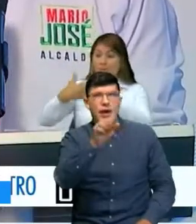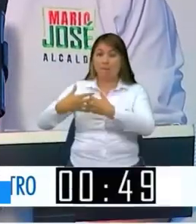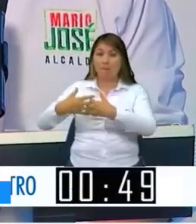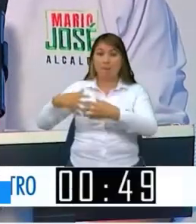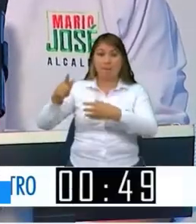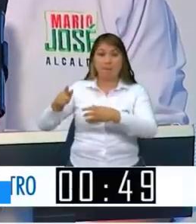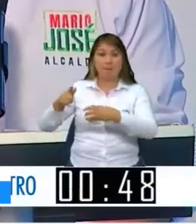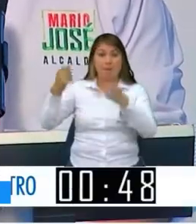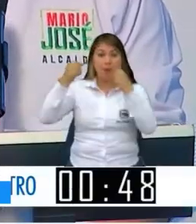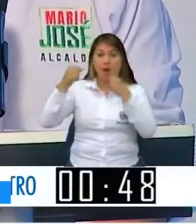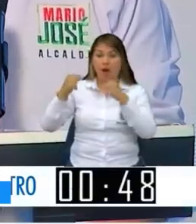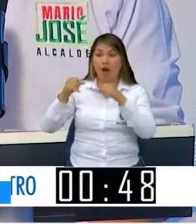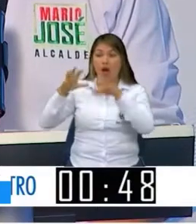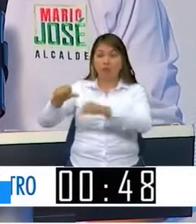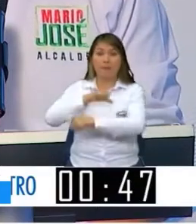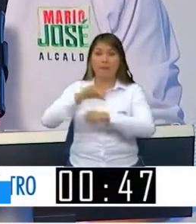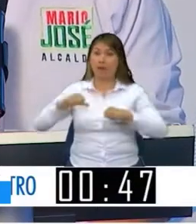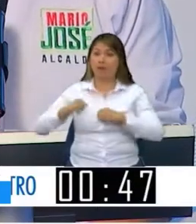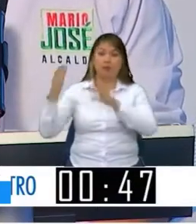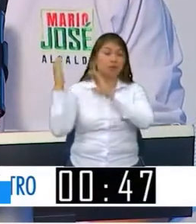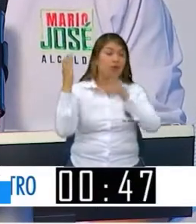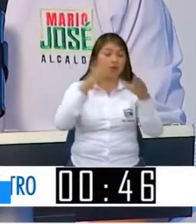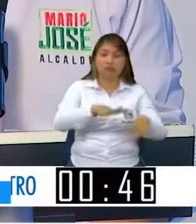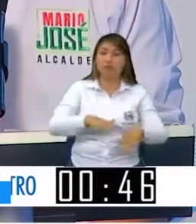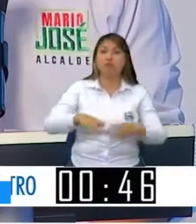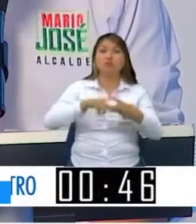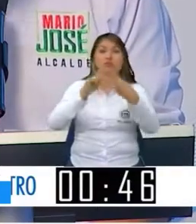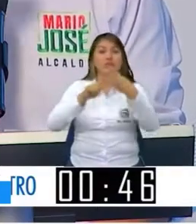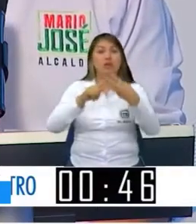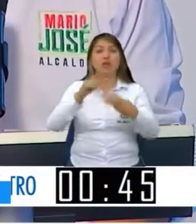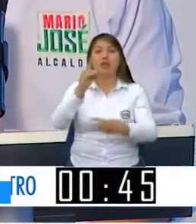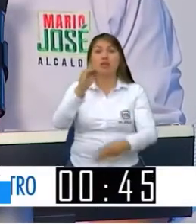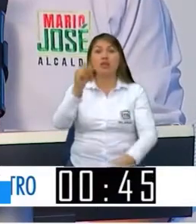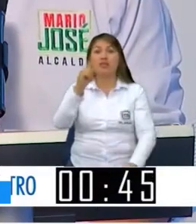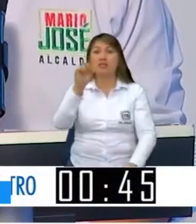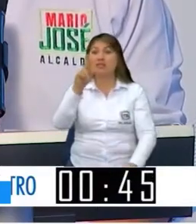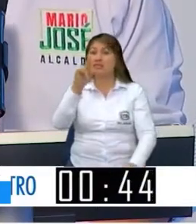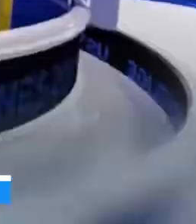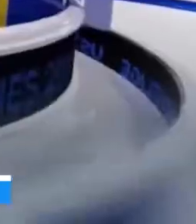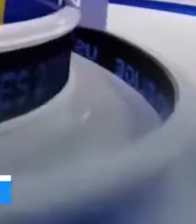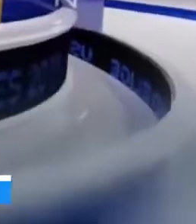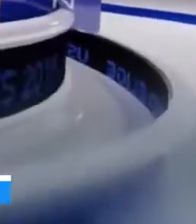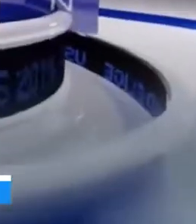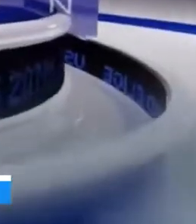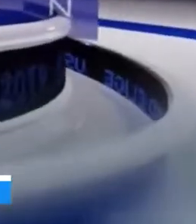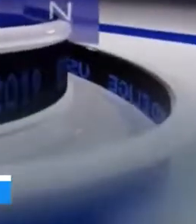ni basurero en piedecuesta ni distrito metropolitano pueden tener la entera tranquilidad